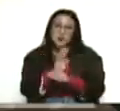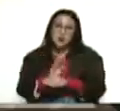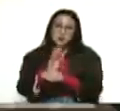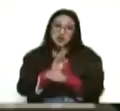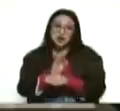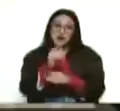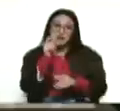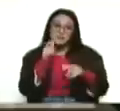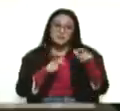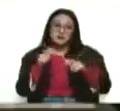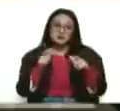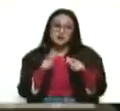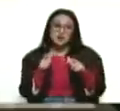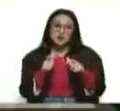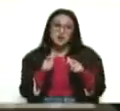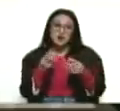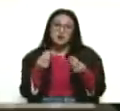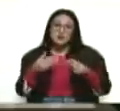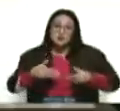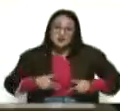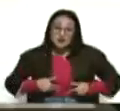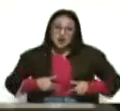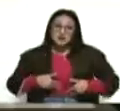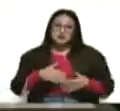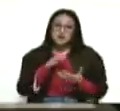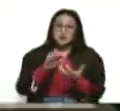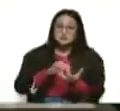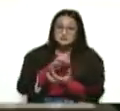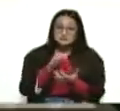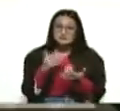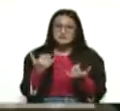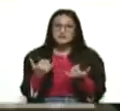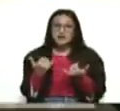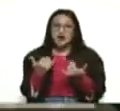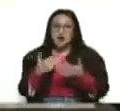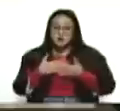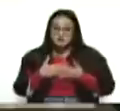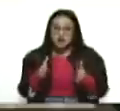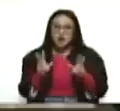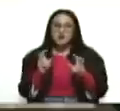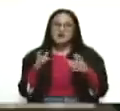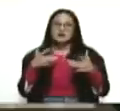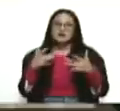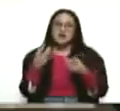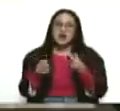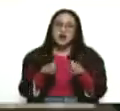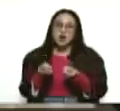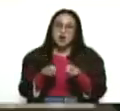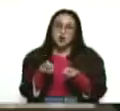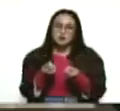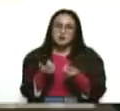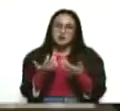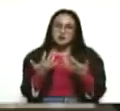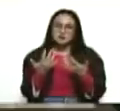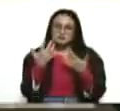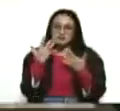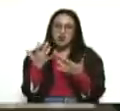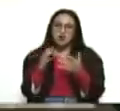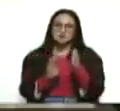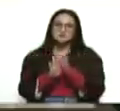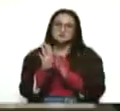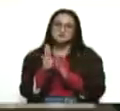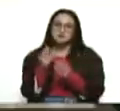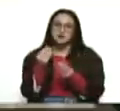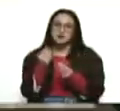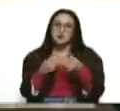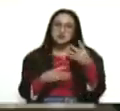aquellas personas que con mucho esfuerzo y con dificultad están abriendo nuevas actividades económicas, que por cierto han tenido notable éxito, muchas